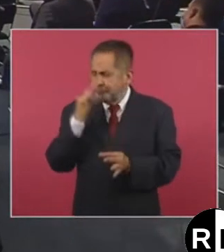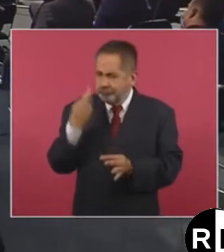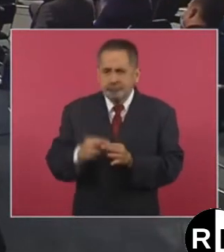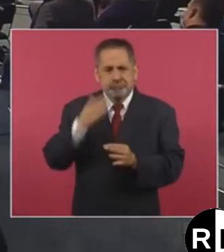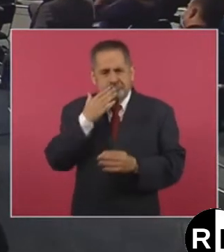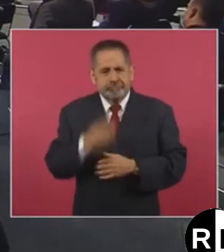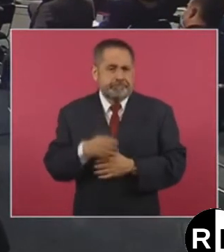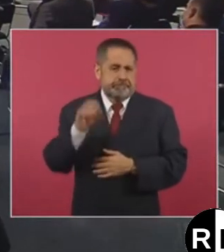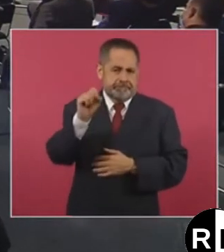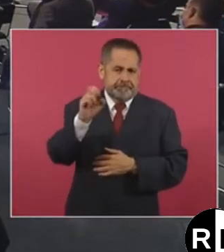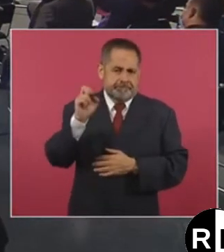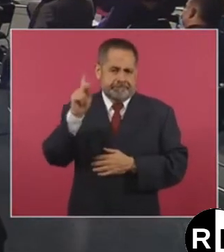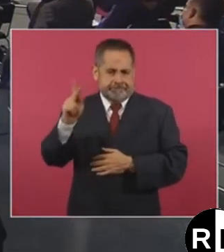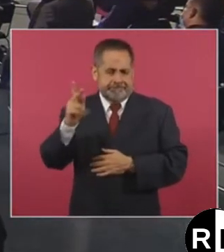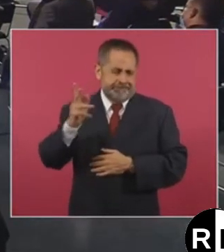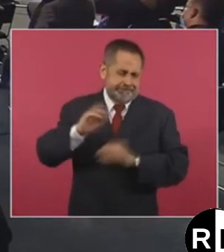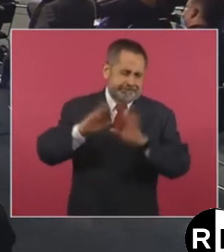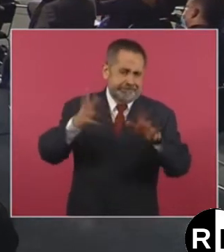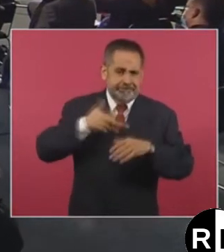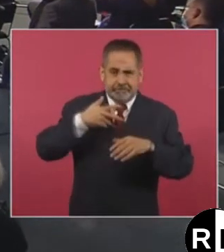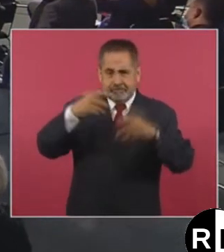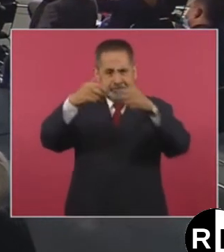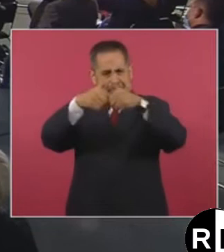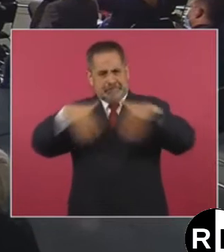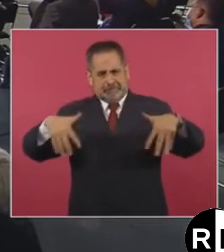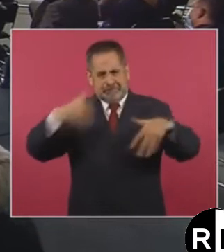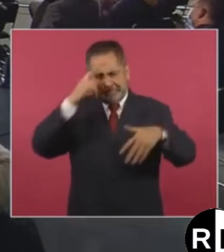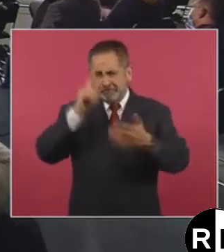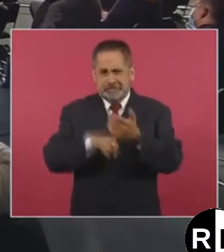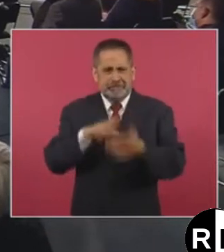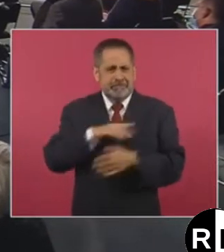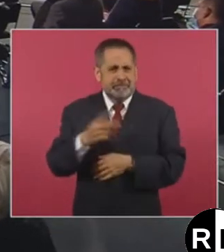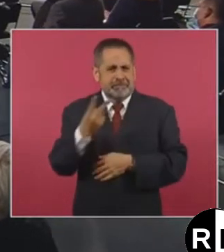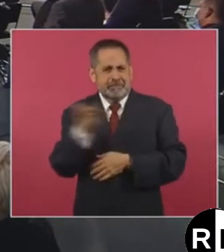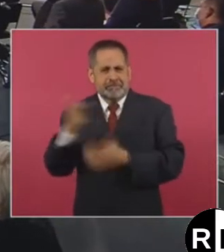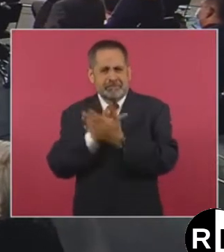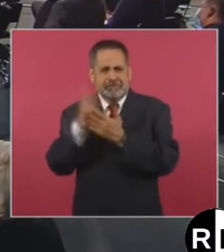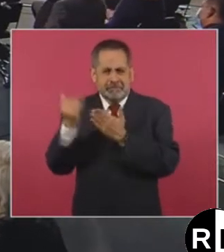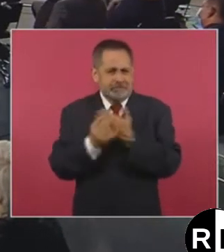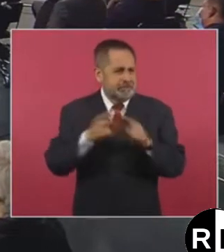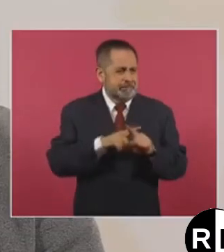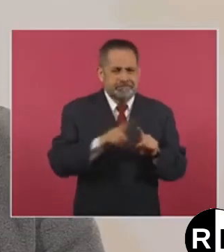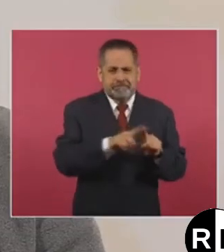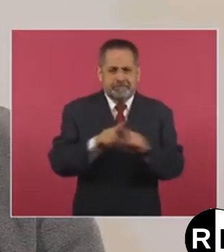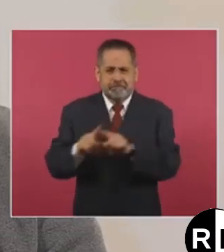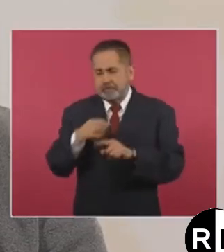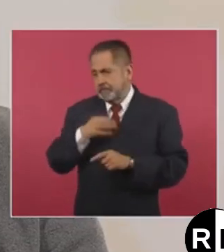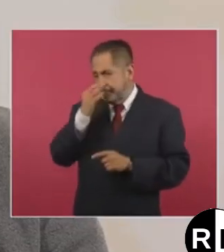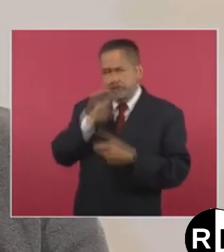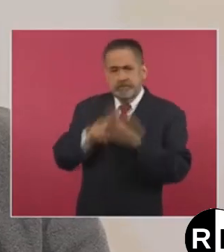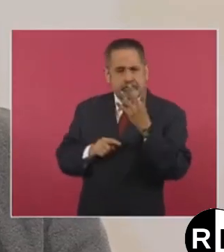tiene, no sé, 200 programas, yo estoy hablando de cuatro,